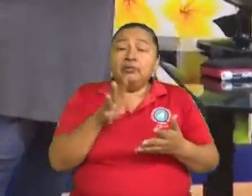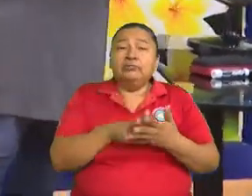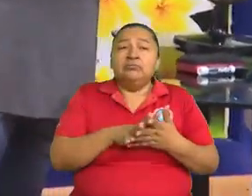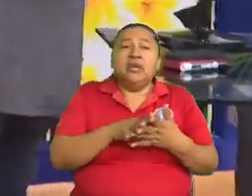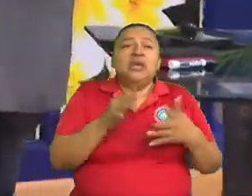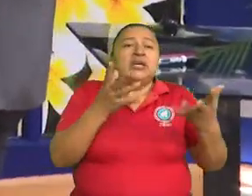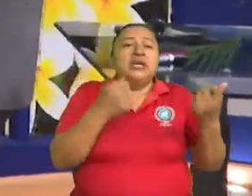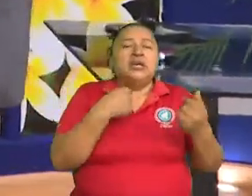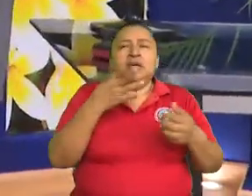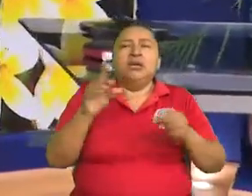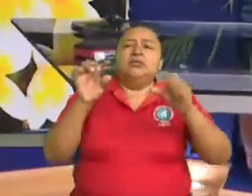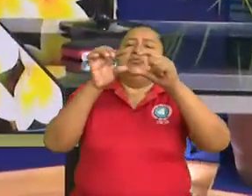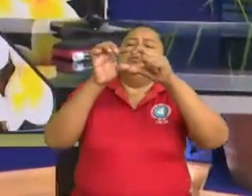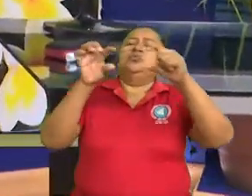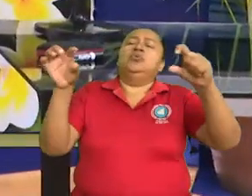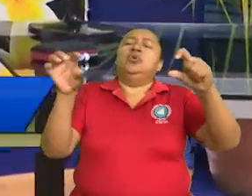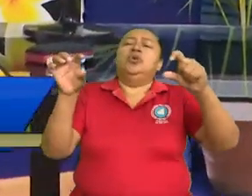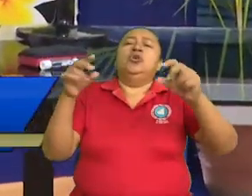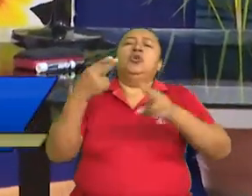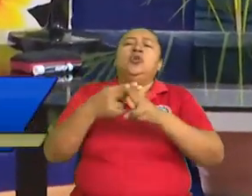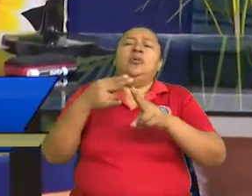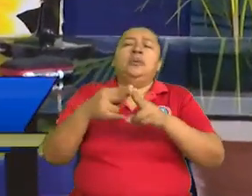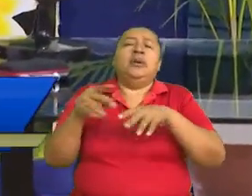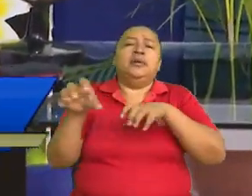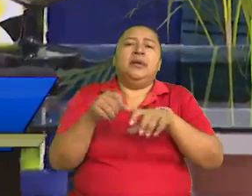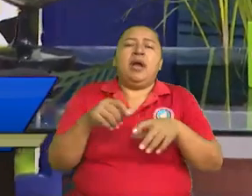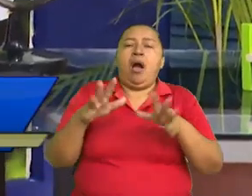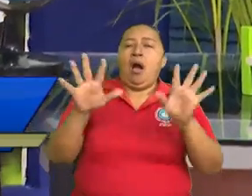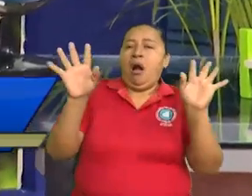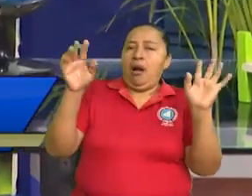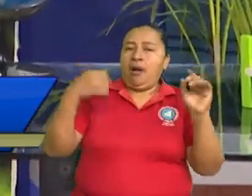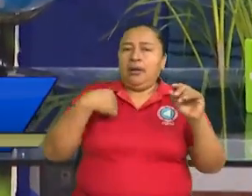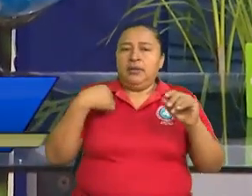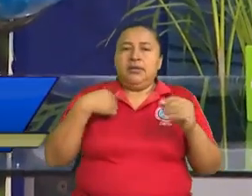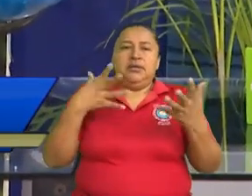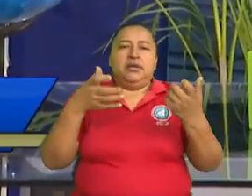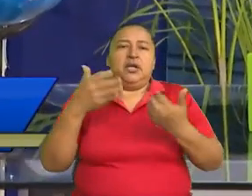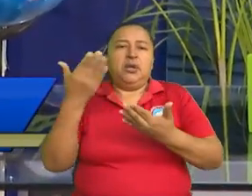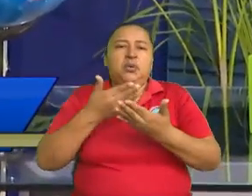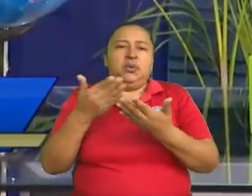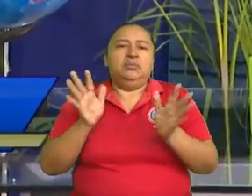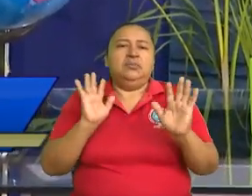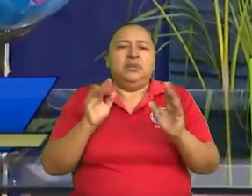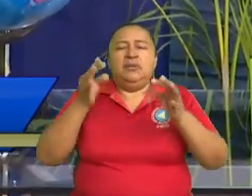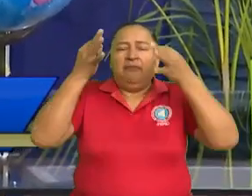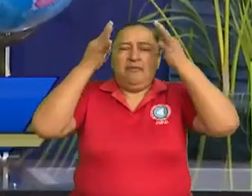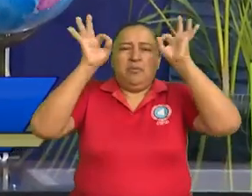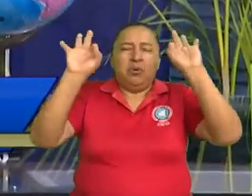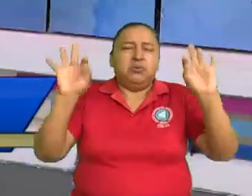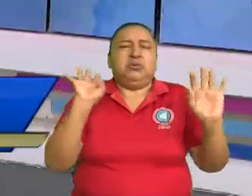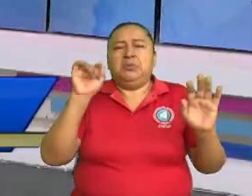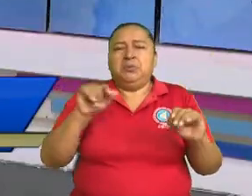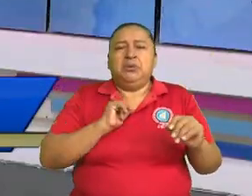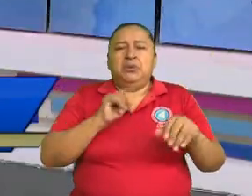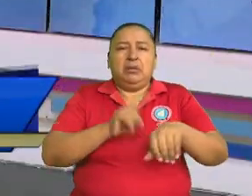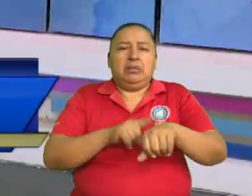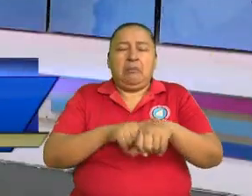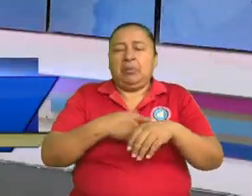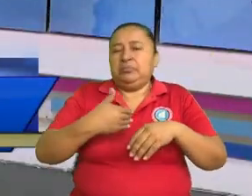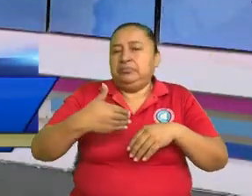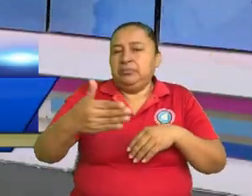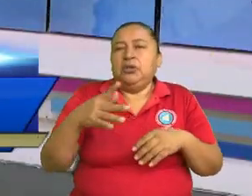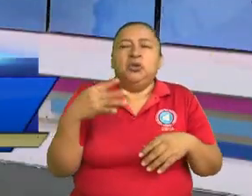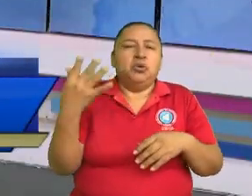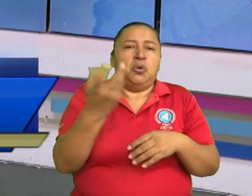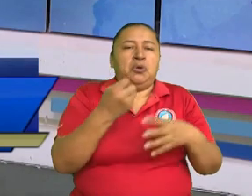solamente por el nombre de la actividad, entonces quieren estudiar, hay carreras que sean famosas en un periodo, ¿no? Porque